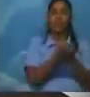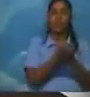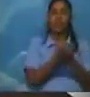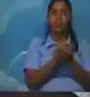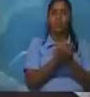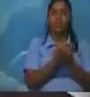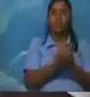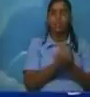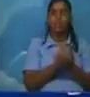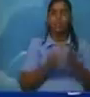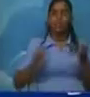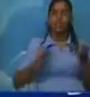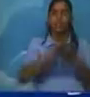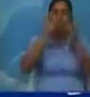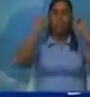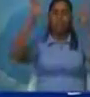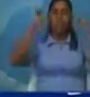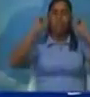le